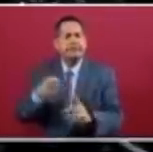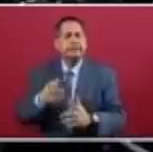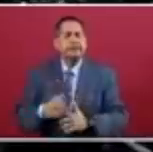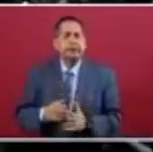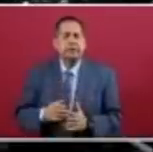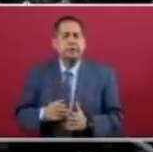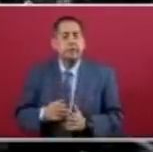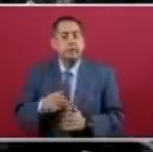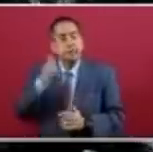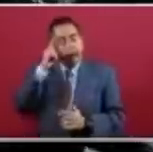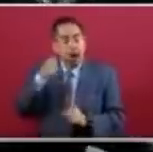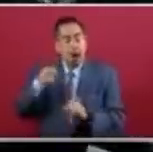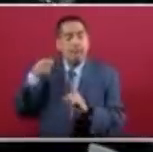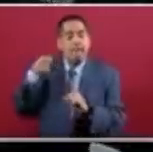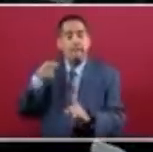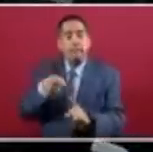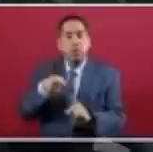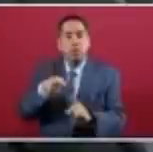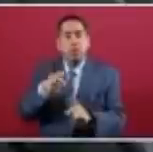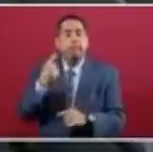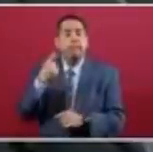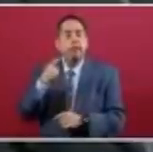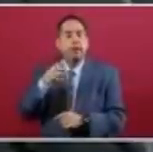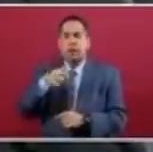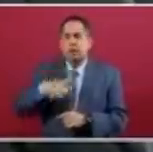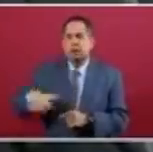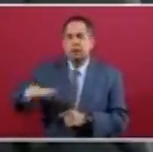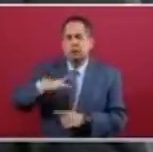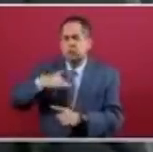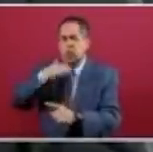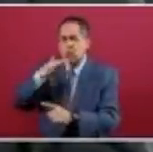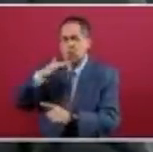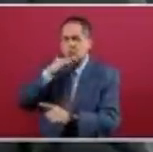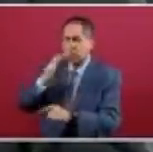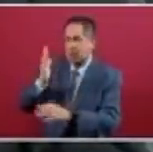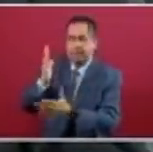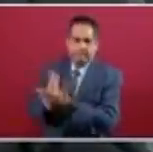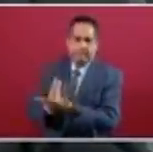con el propósito de acabar con la corrupción.